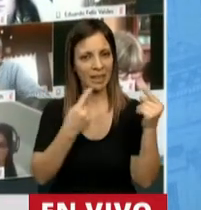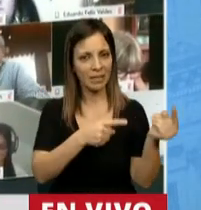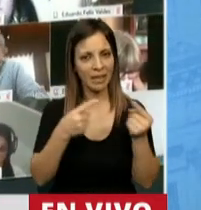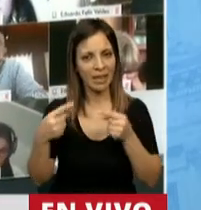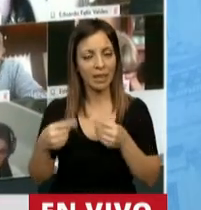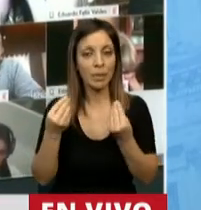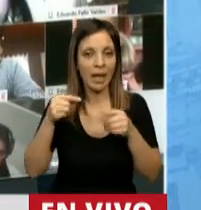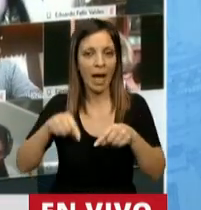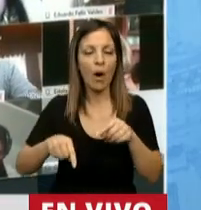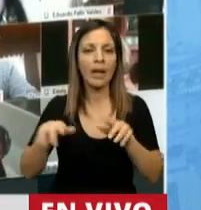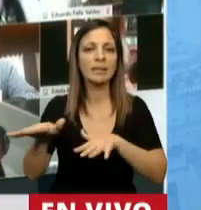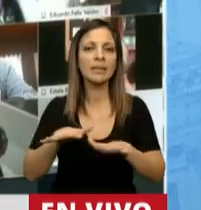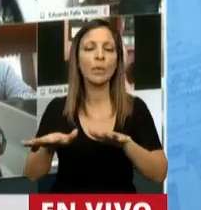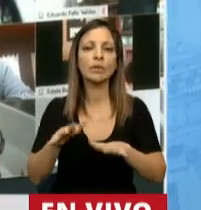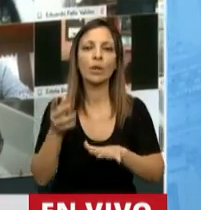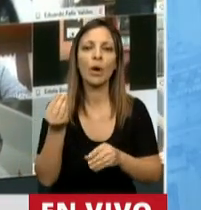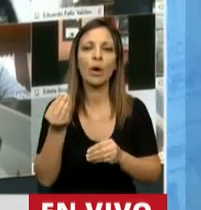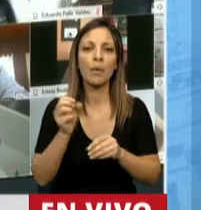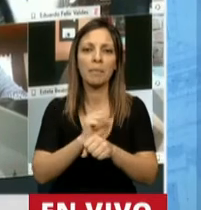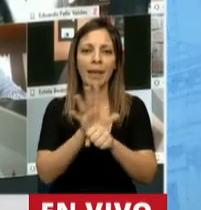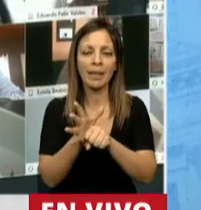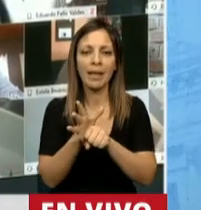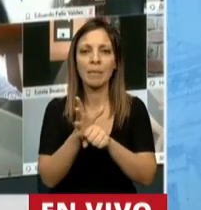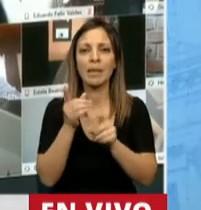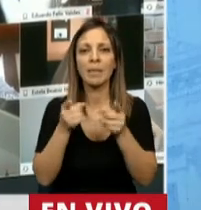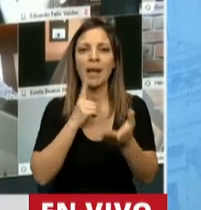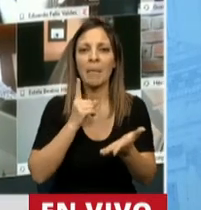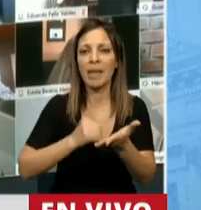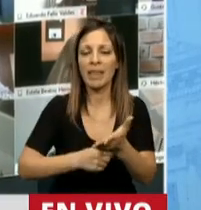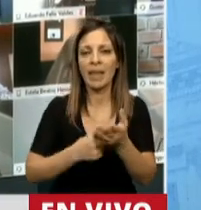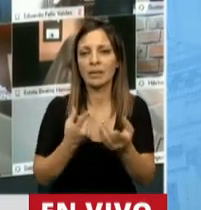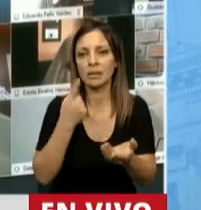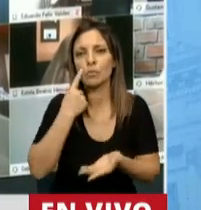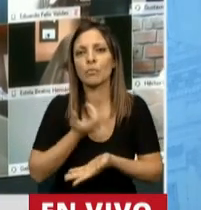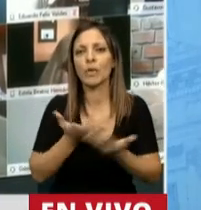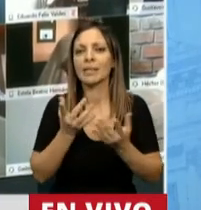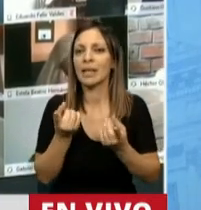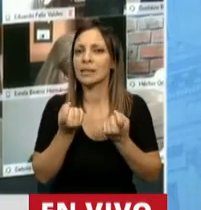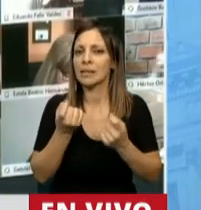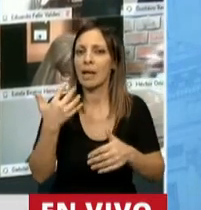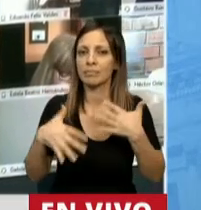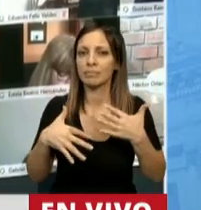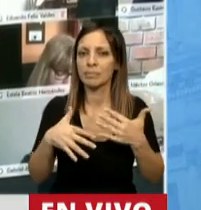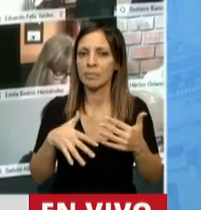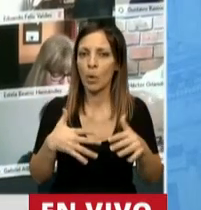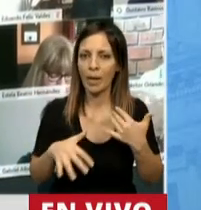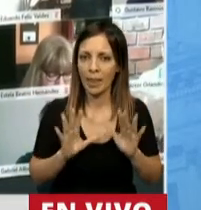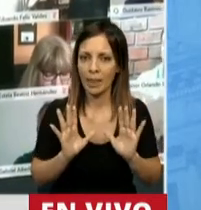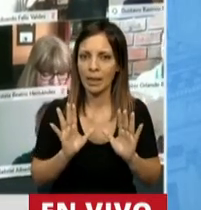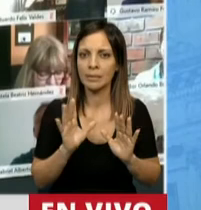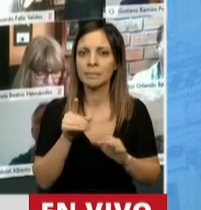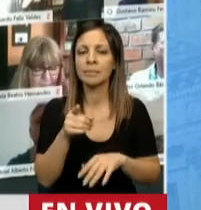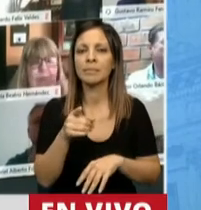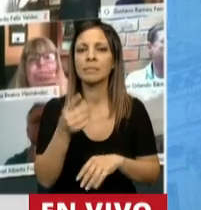este contexto de pandemia y las medidas para mitigar sus efectos nos imponen la necesidad de actuar y adecuar las